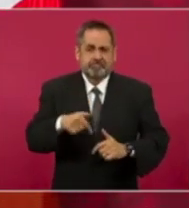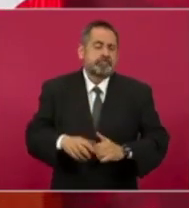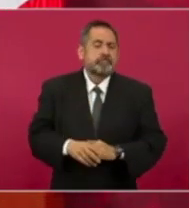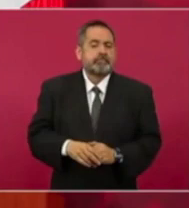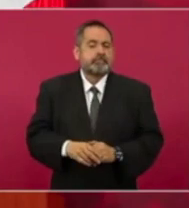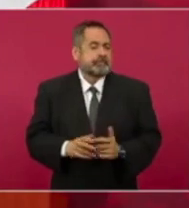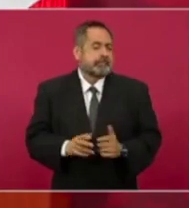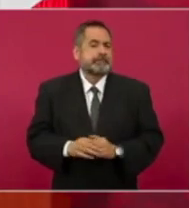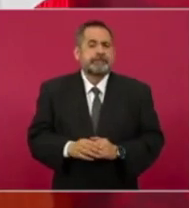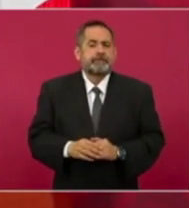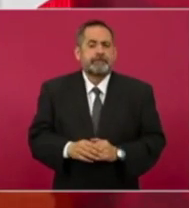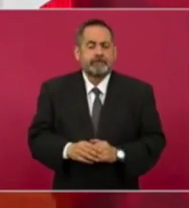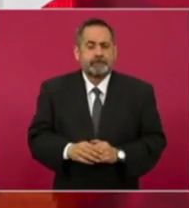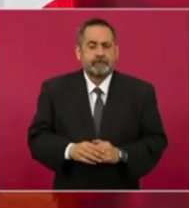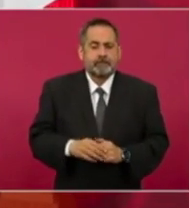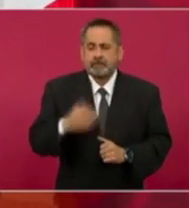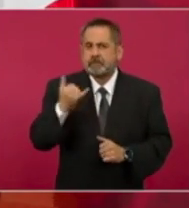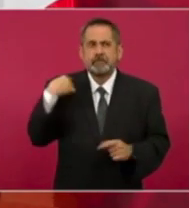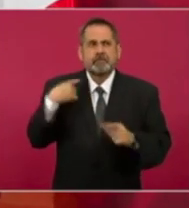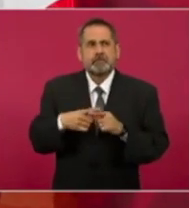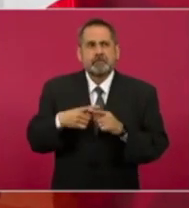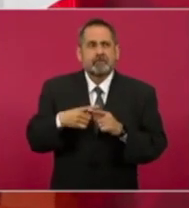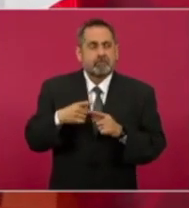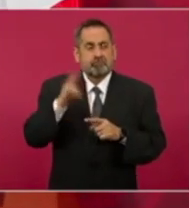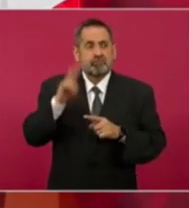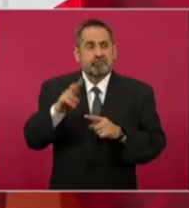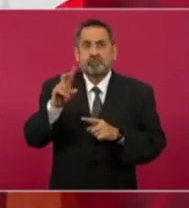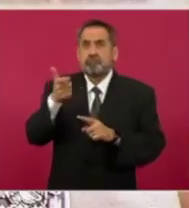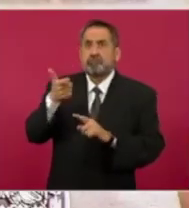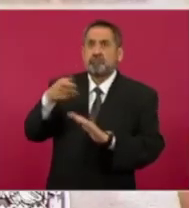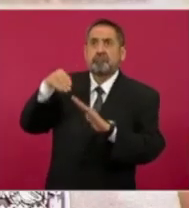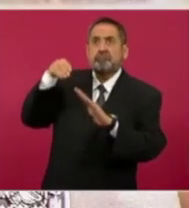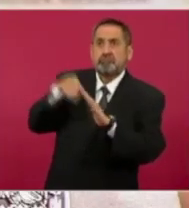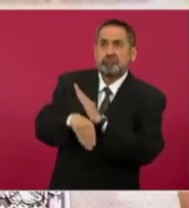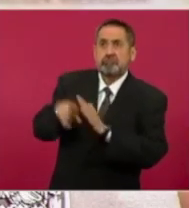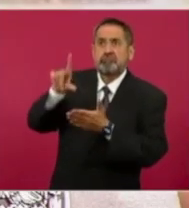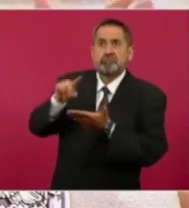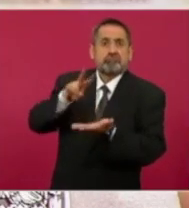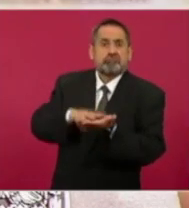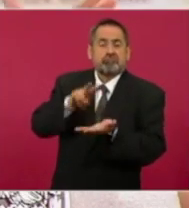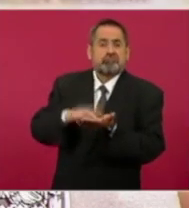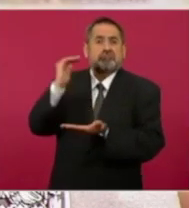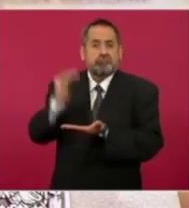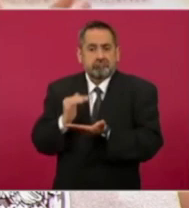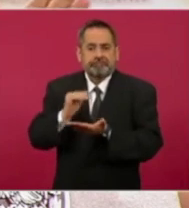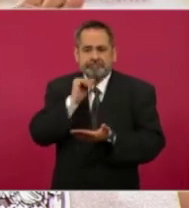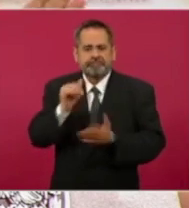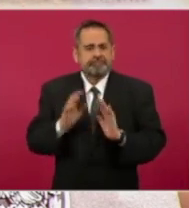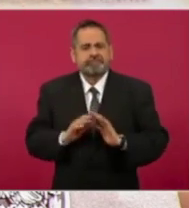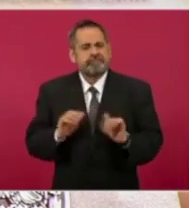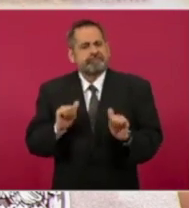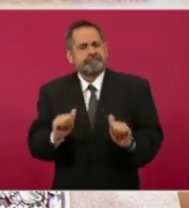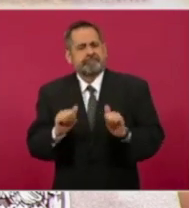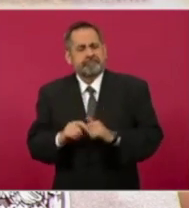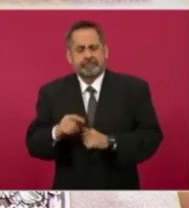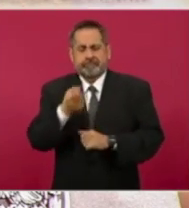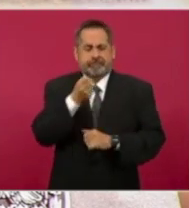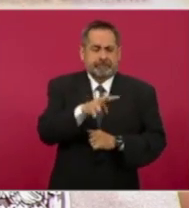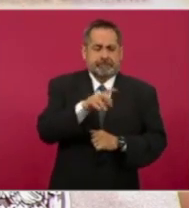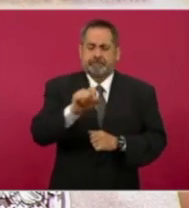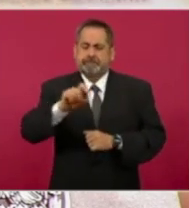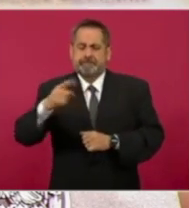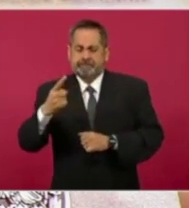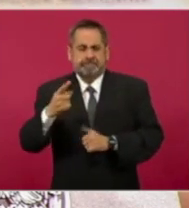Y prácticamente no hemos tenido devaluación en los 3 años, 19, 20,